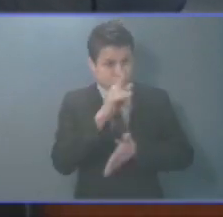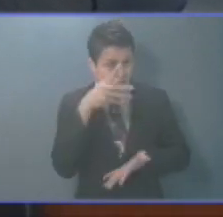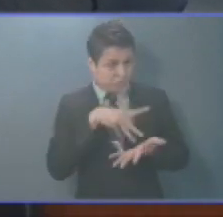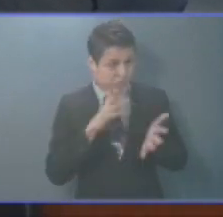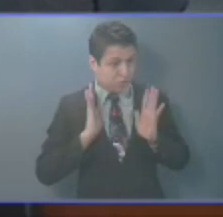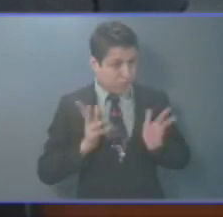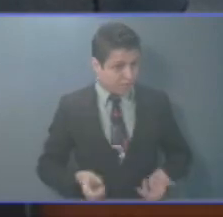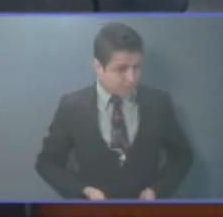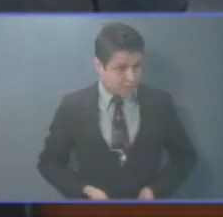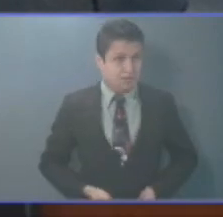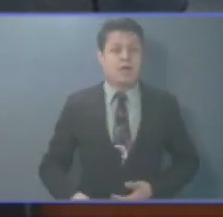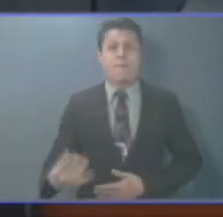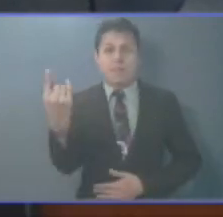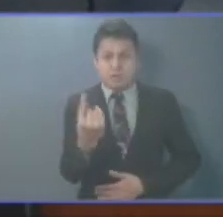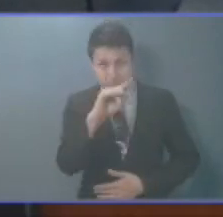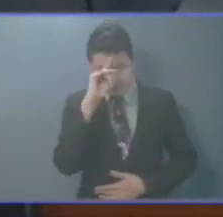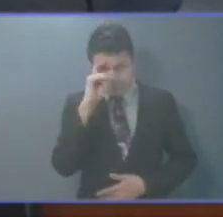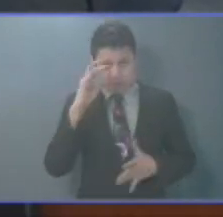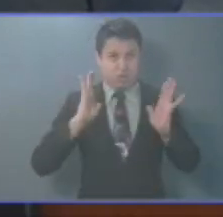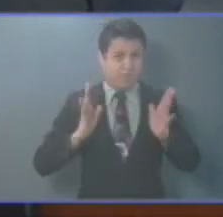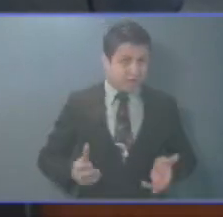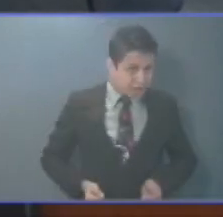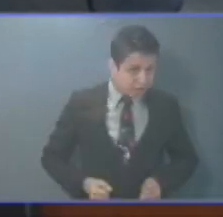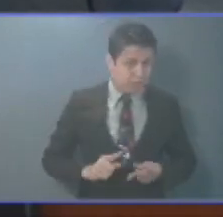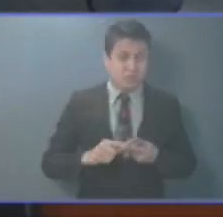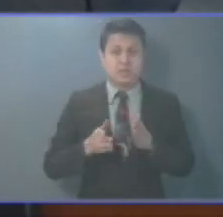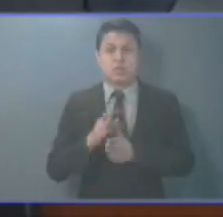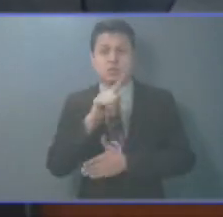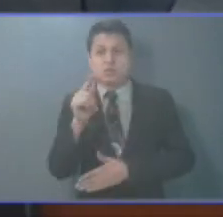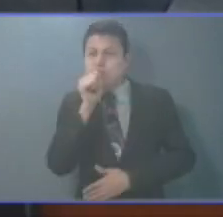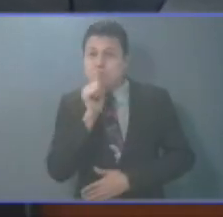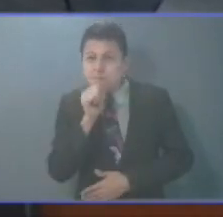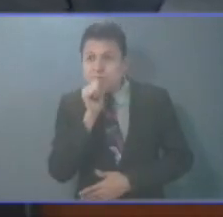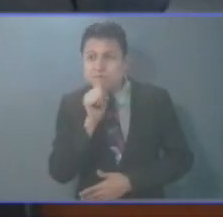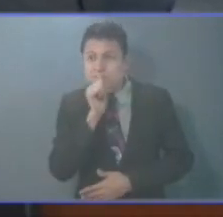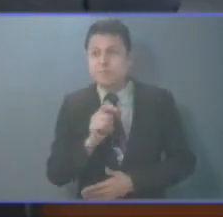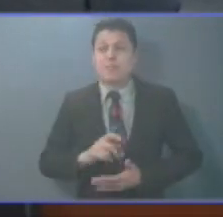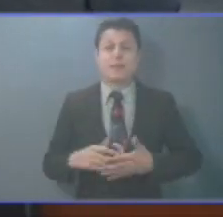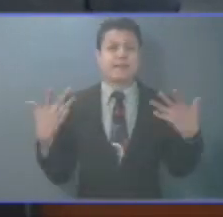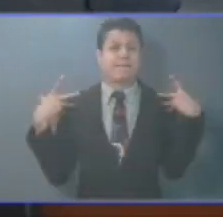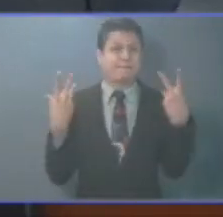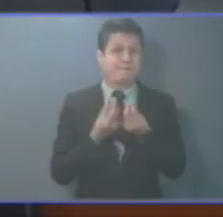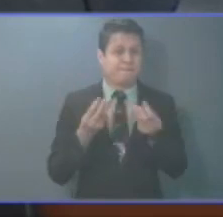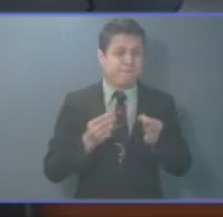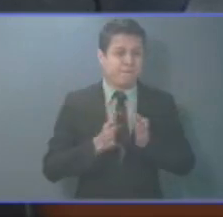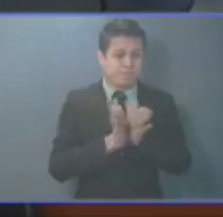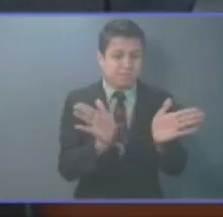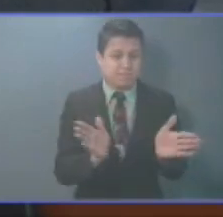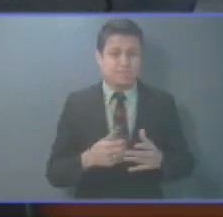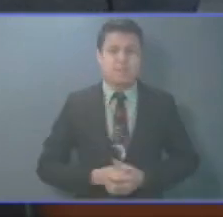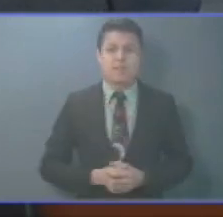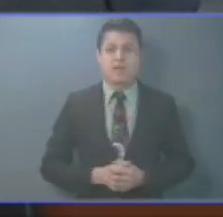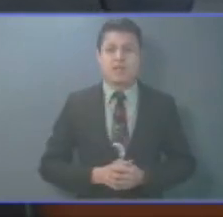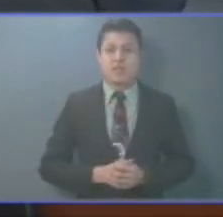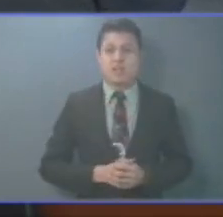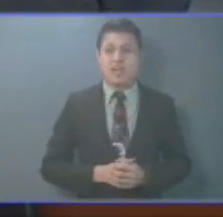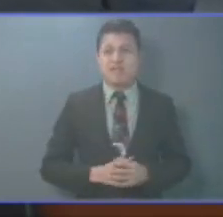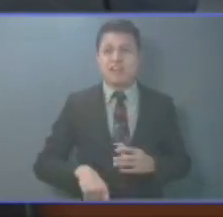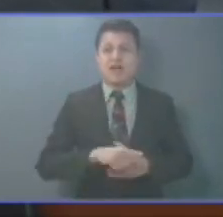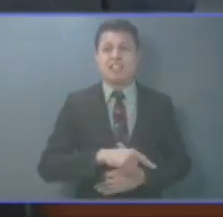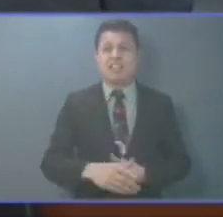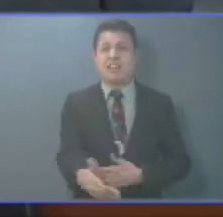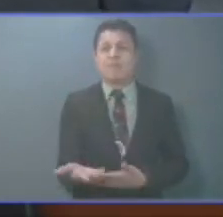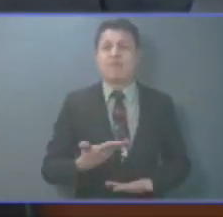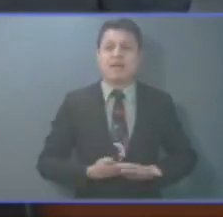funcionarios y empleados públicos, entidades privadas y la sociedad en general están obligados a cumplir y